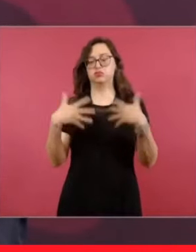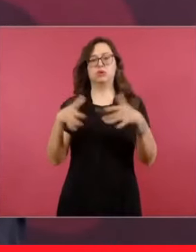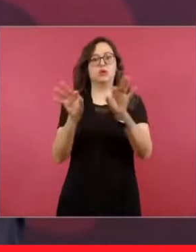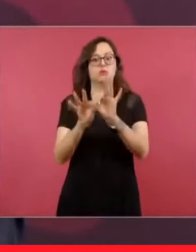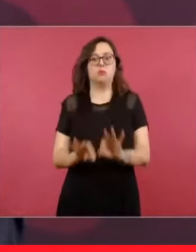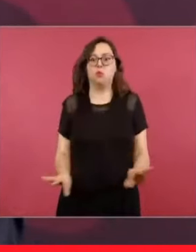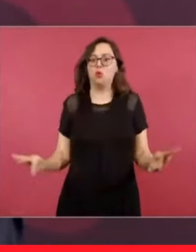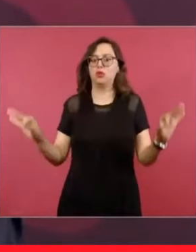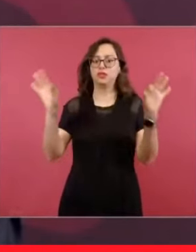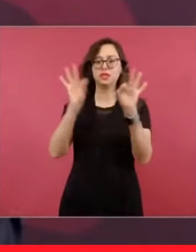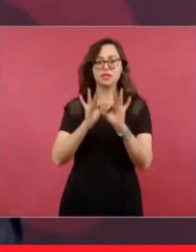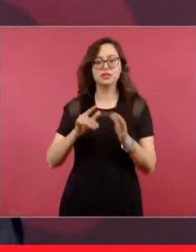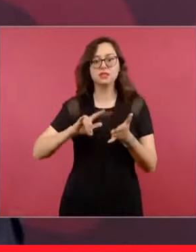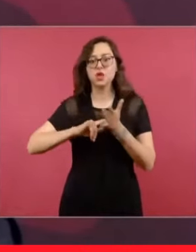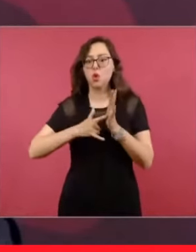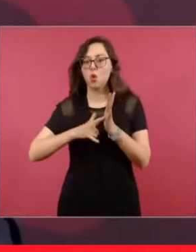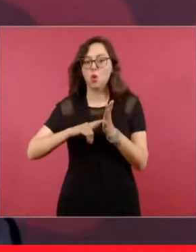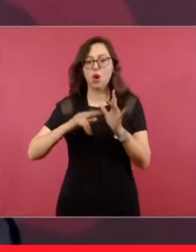nacional